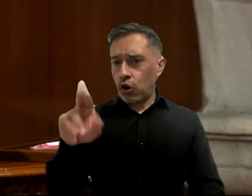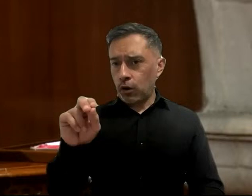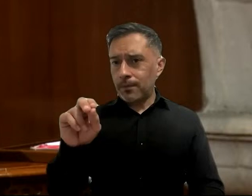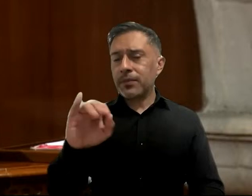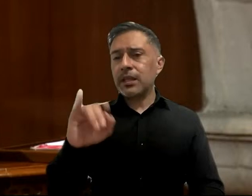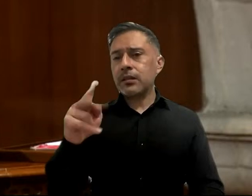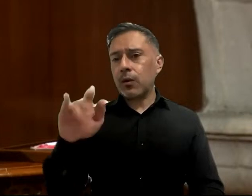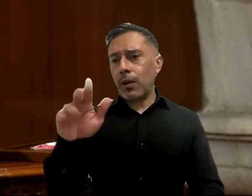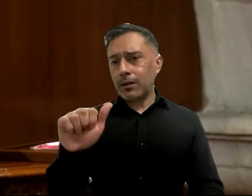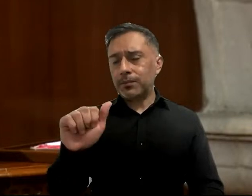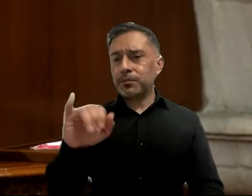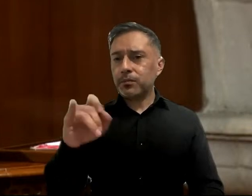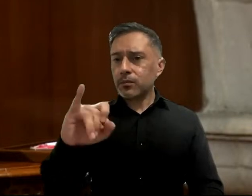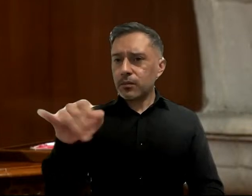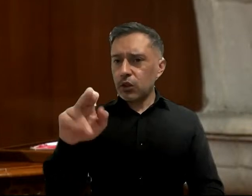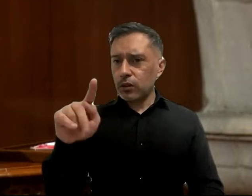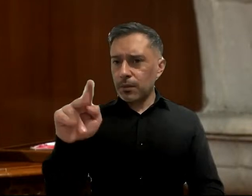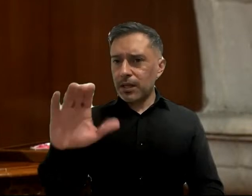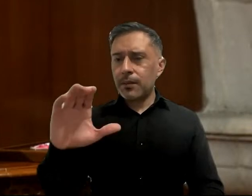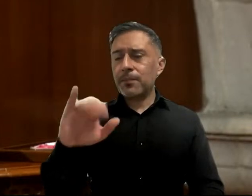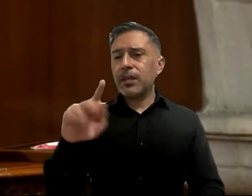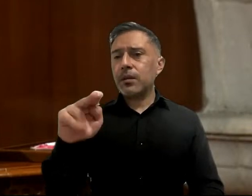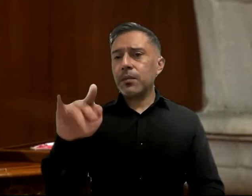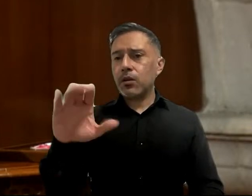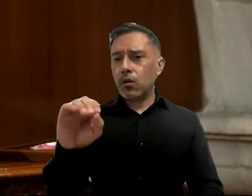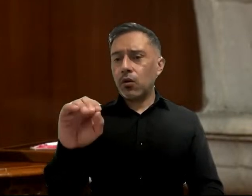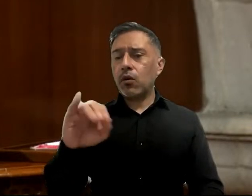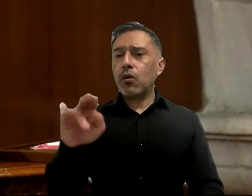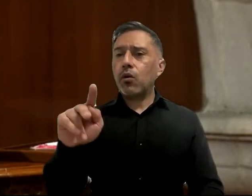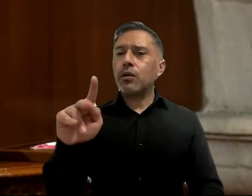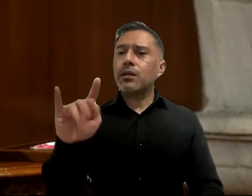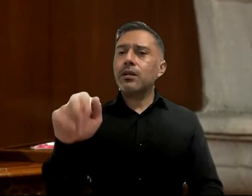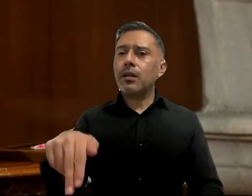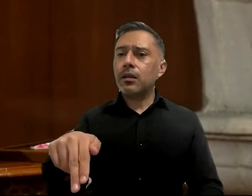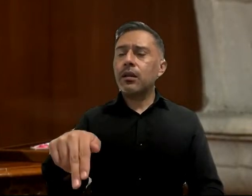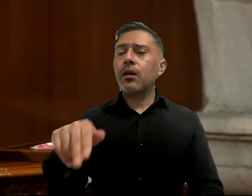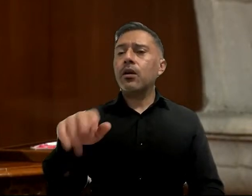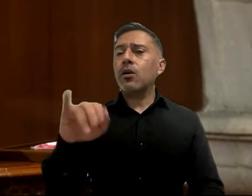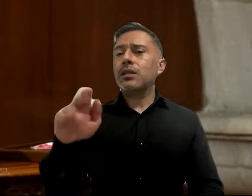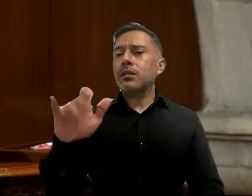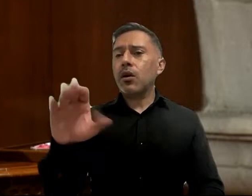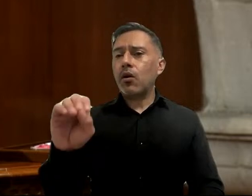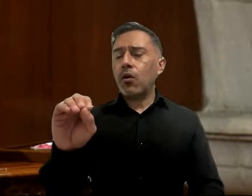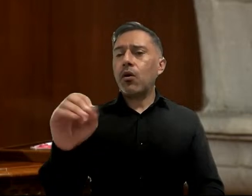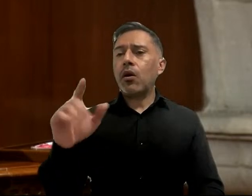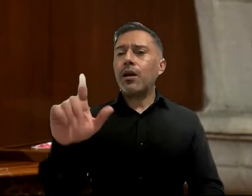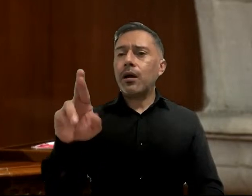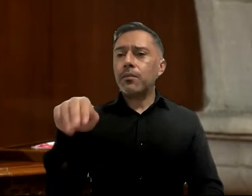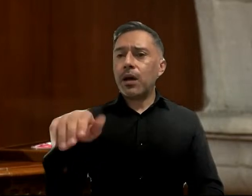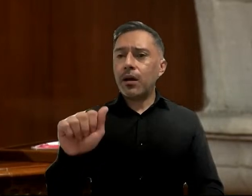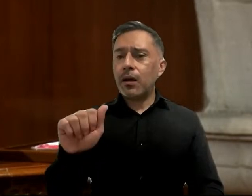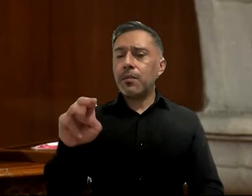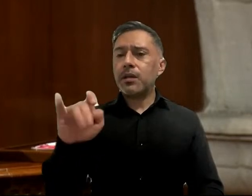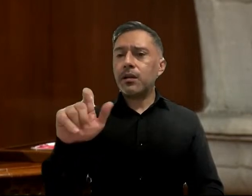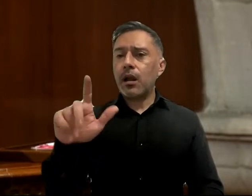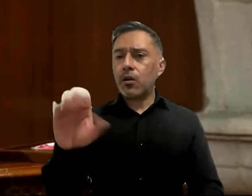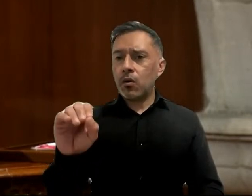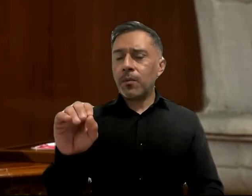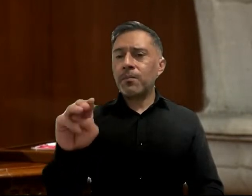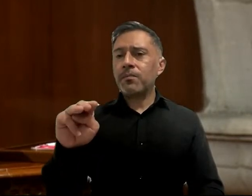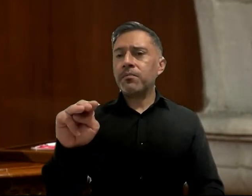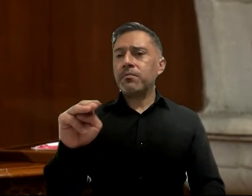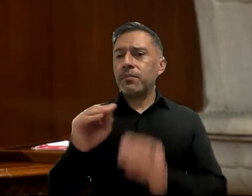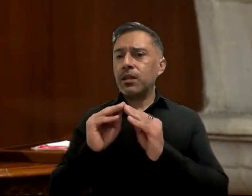Ixtlahuaca, Jilotepec, Jiquipilco, Jocotitlán, Joquisingo, Lerma, Malinalco,